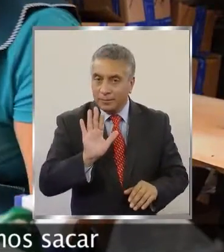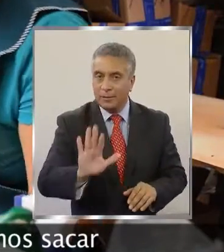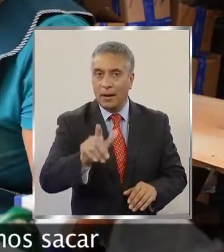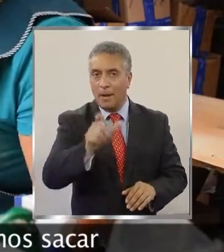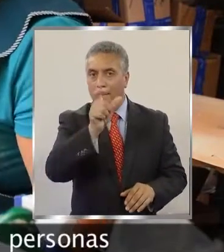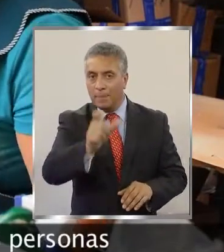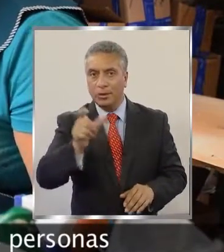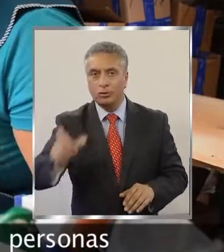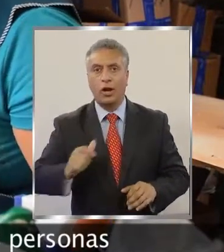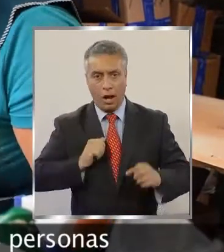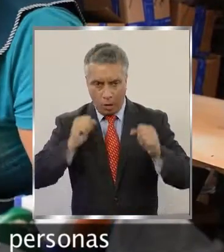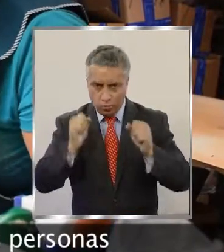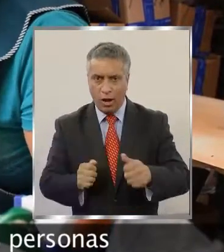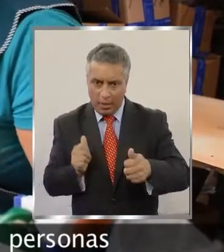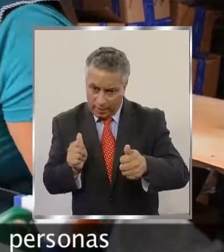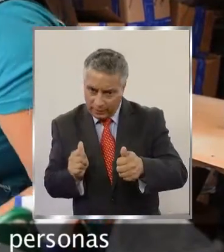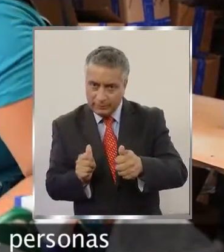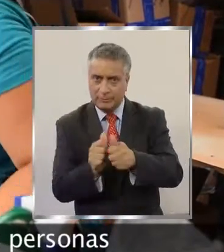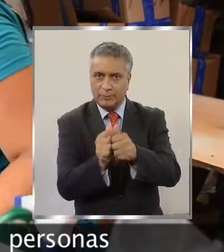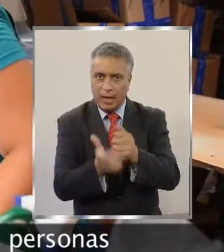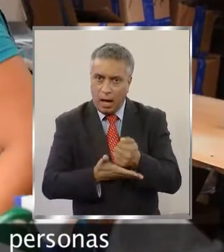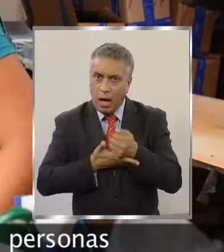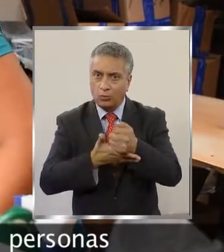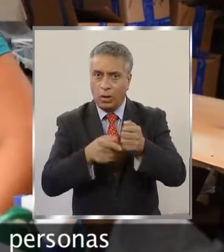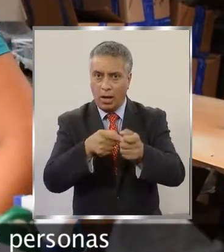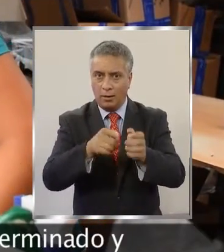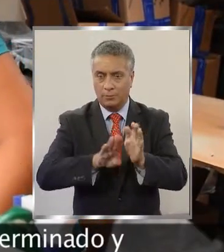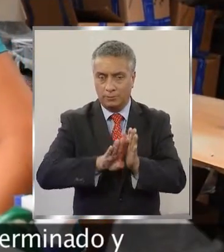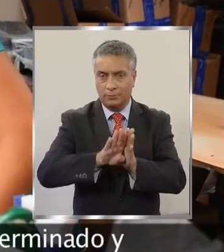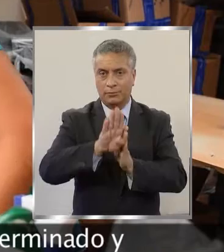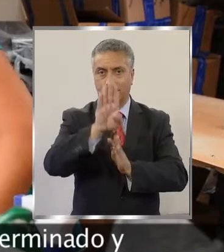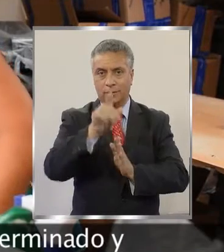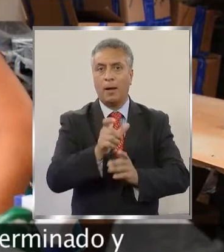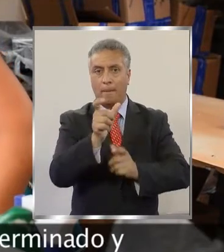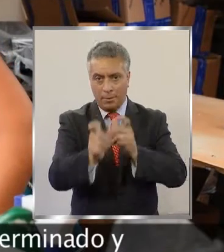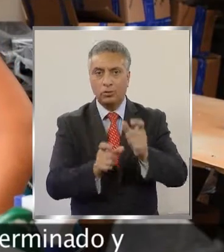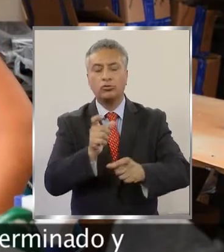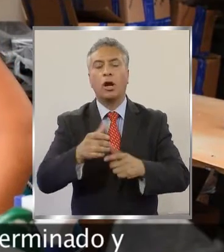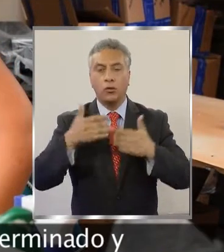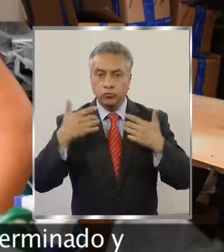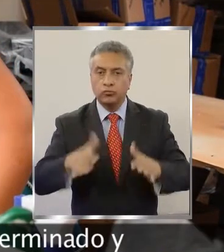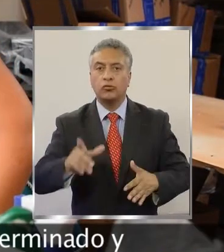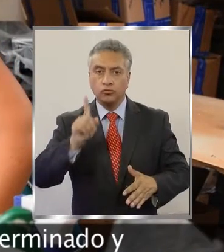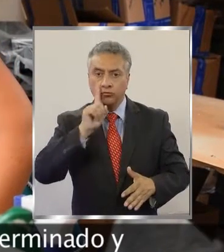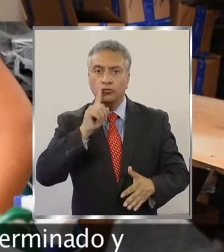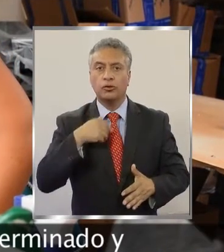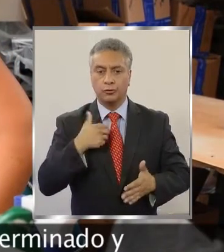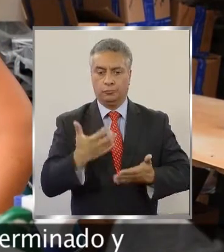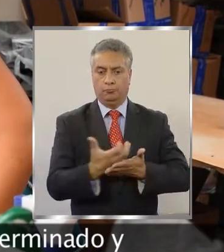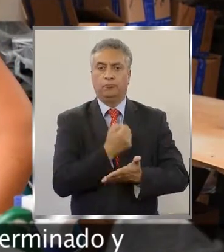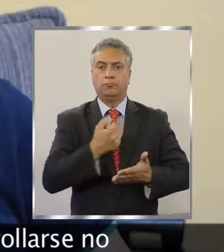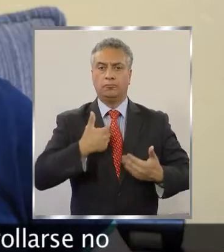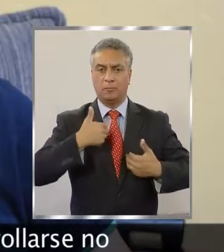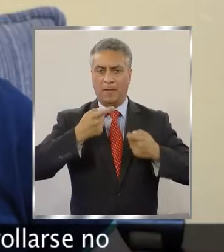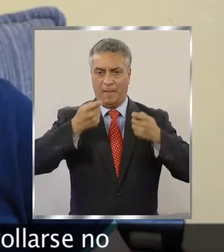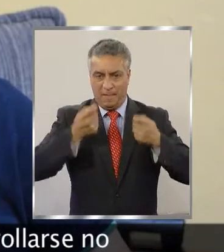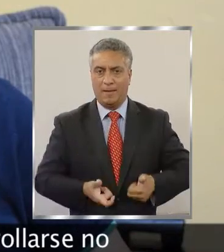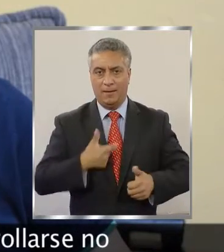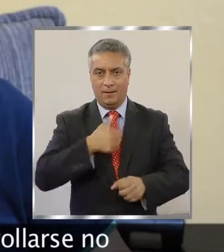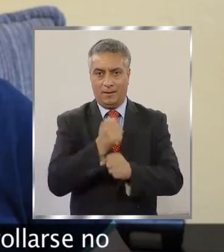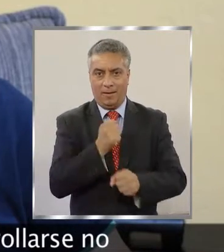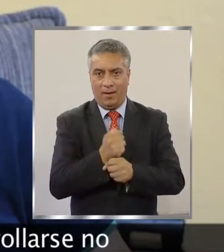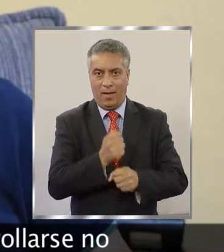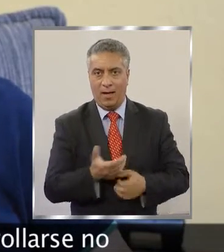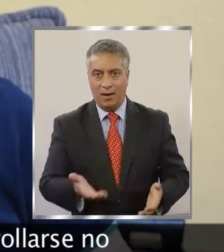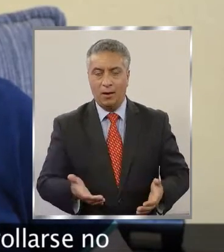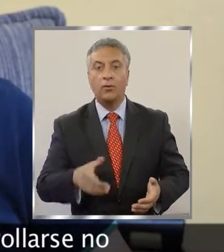lo podamos sacar adelante y ayudar a que las personas lleguen a tener un oficio determinado. Y eso les